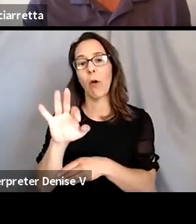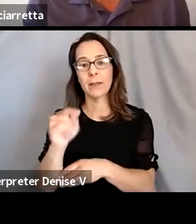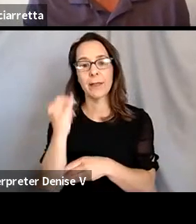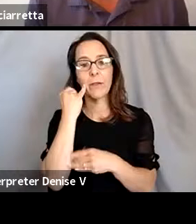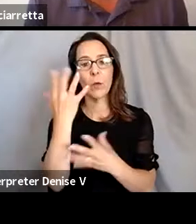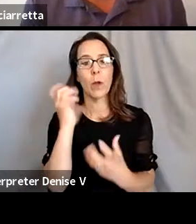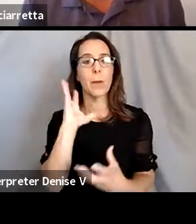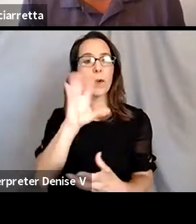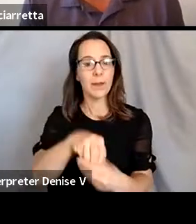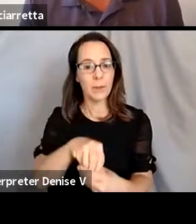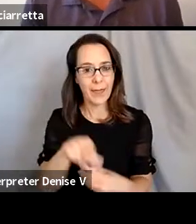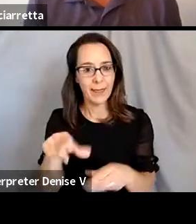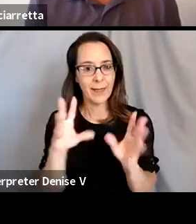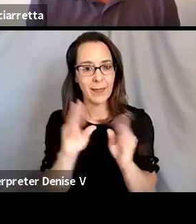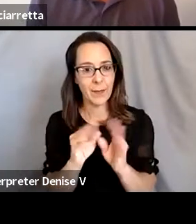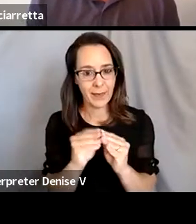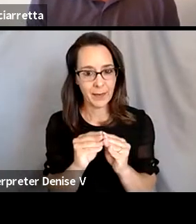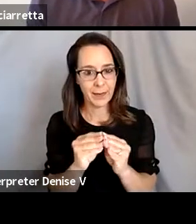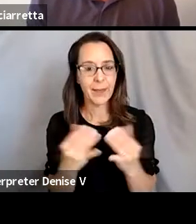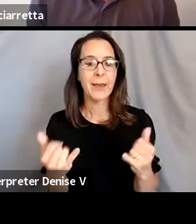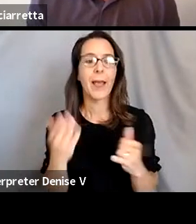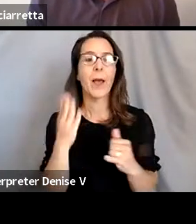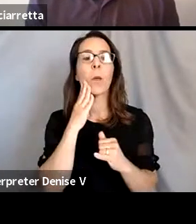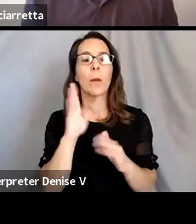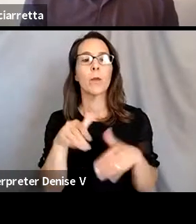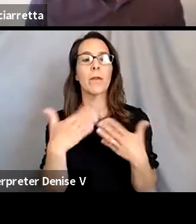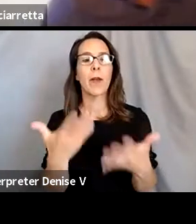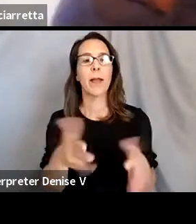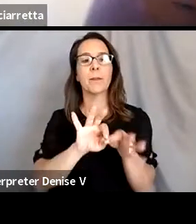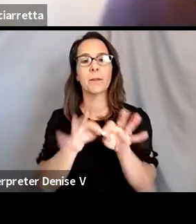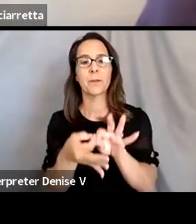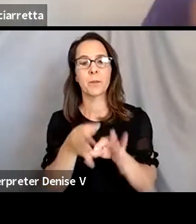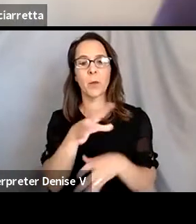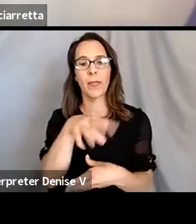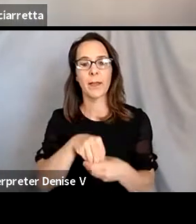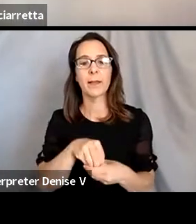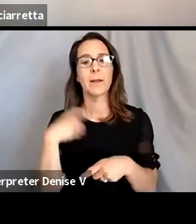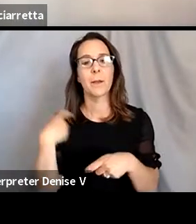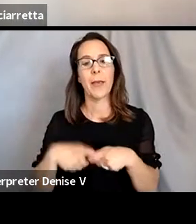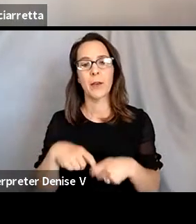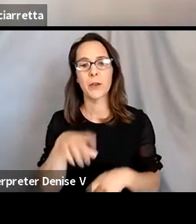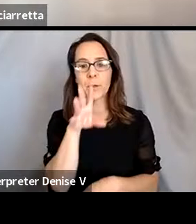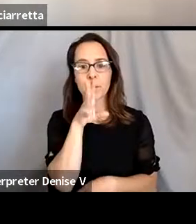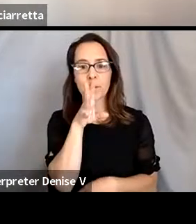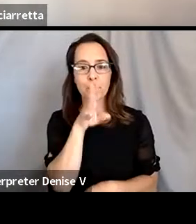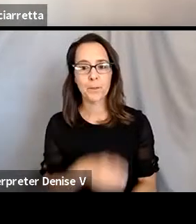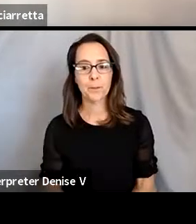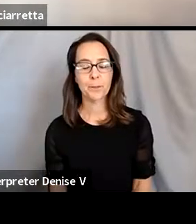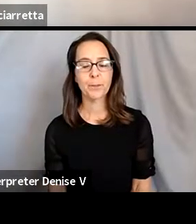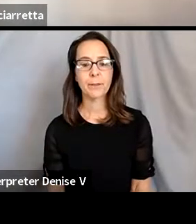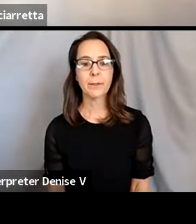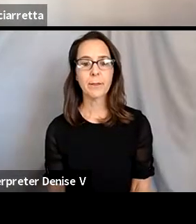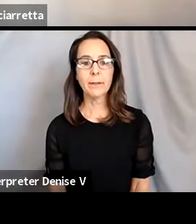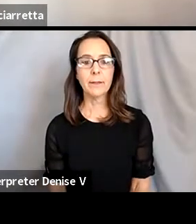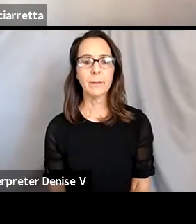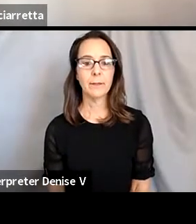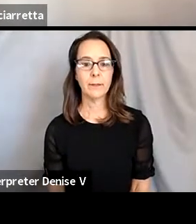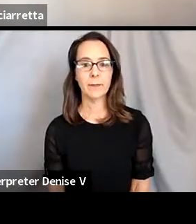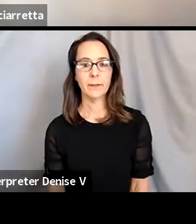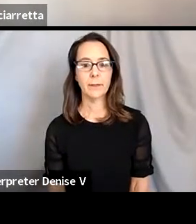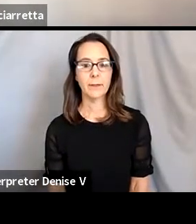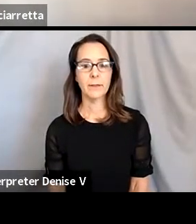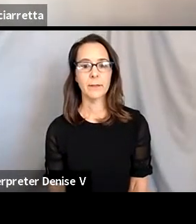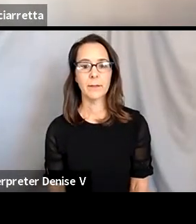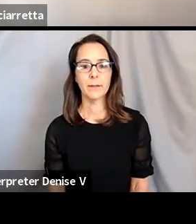in the meeting. Esta reunión está siendo grabada. Si no quiere ser grabado o salir en pantalla, en este momento debe apagar su